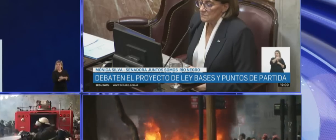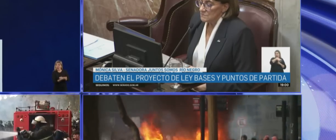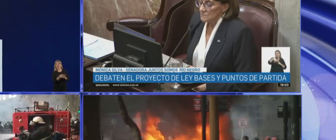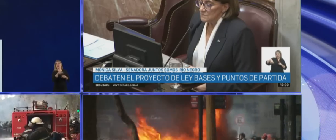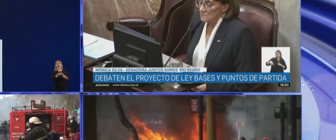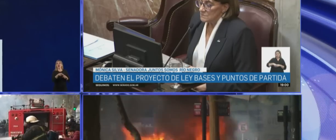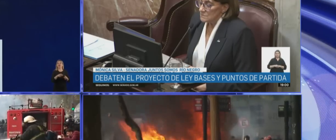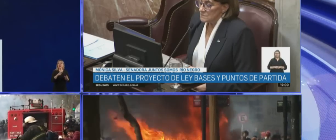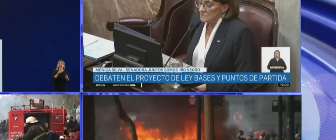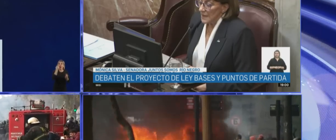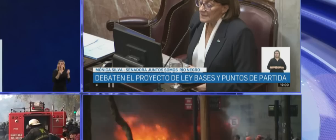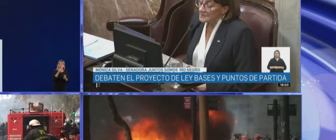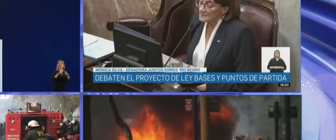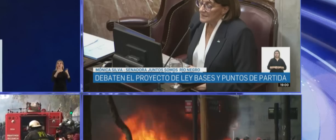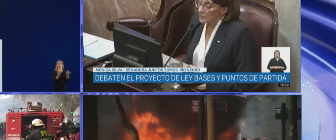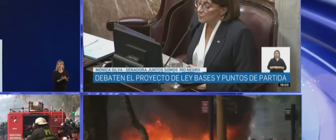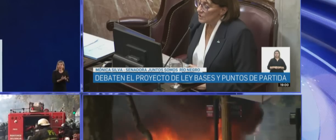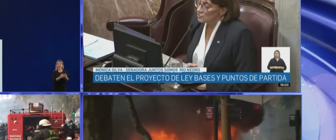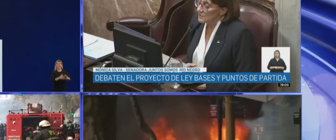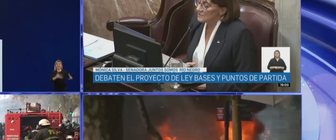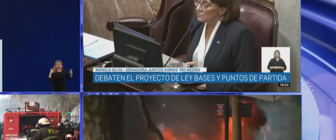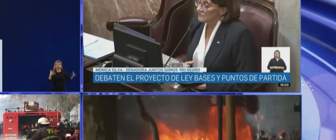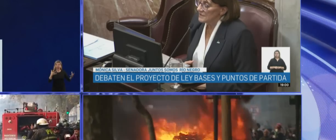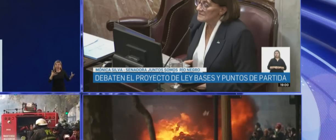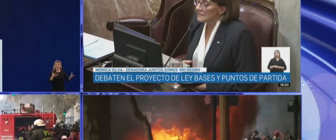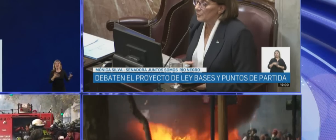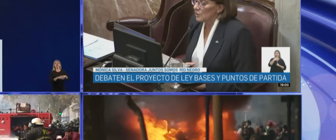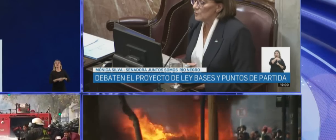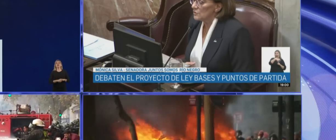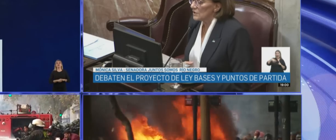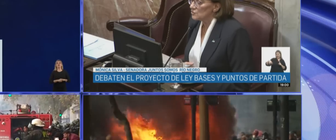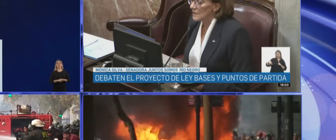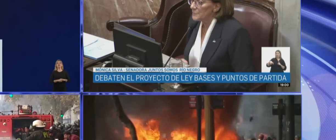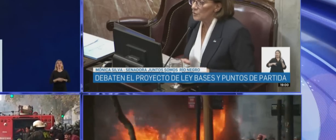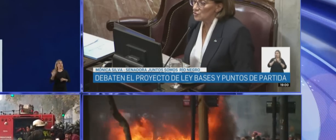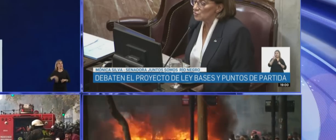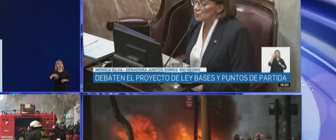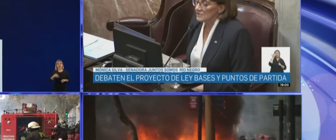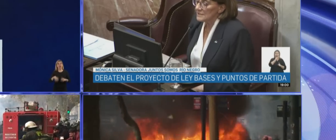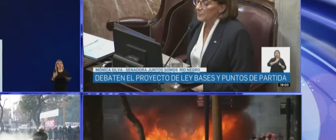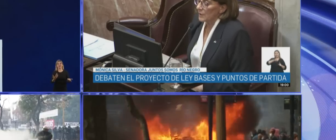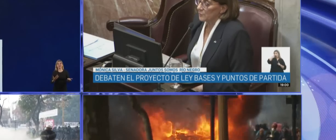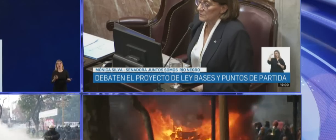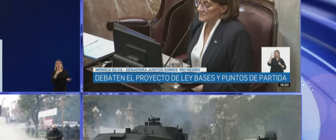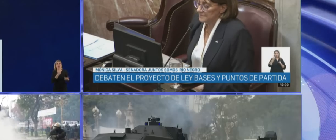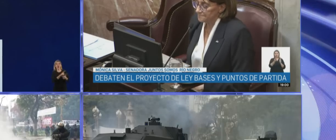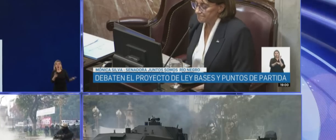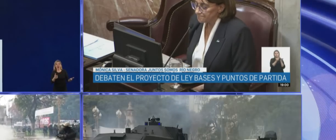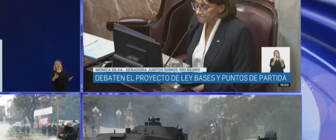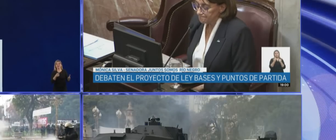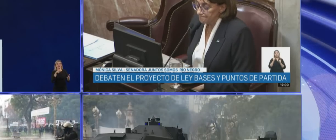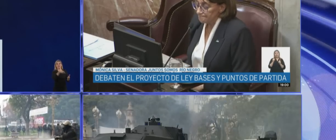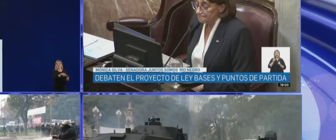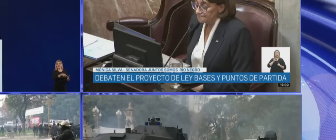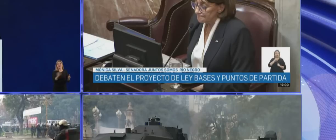social, tributaria y fiscal más ambicioso del retorno a la democracia, no pueden quedar dudas que la Argentina está ante un punto de inflexión.